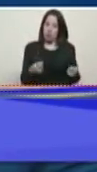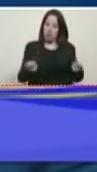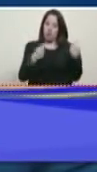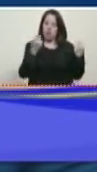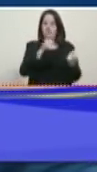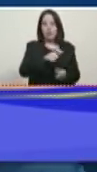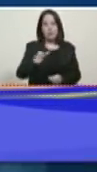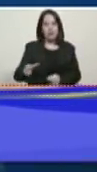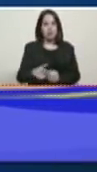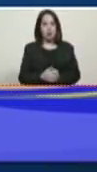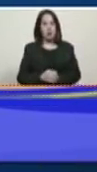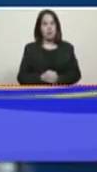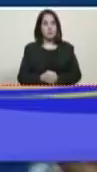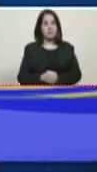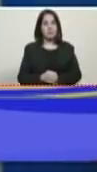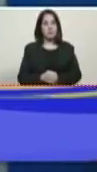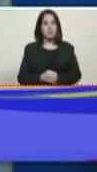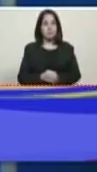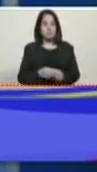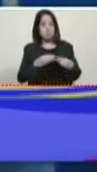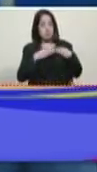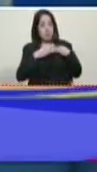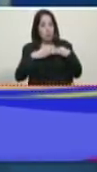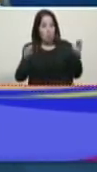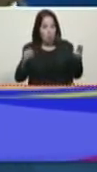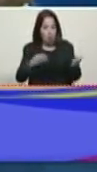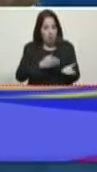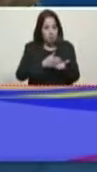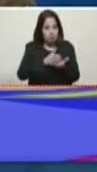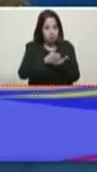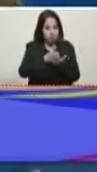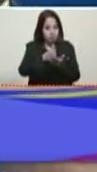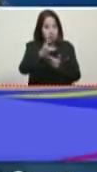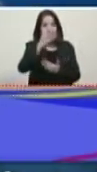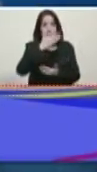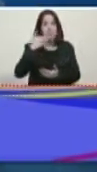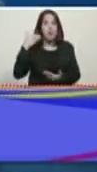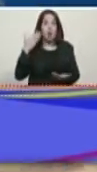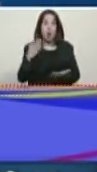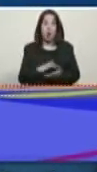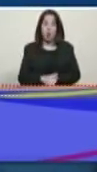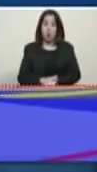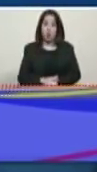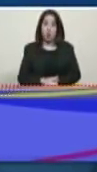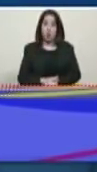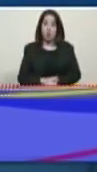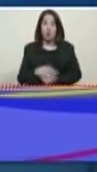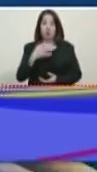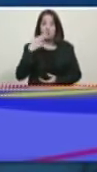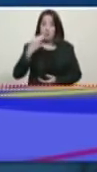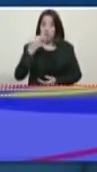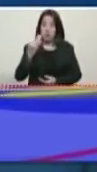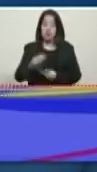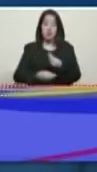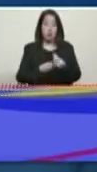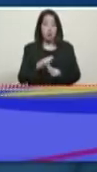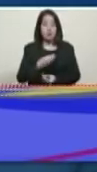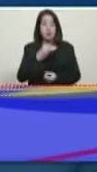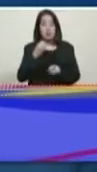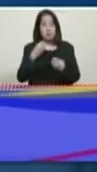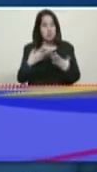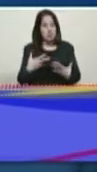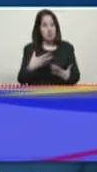gente le le abren un camino a que evidentemente las cosas se pueden hacer bien se pueden hacer